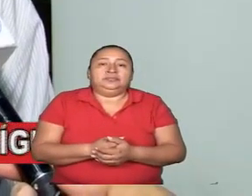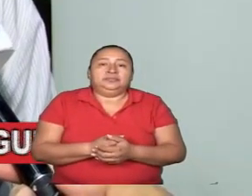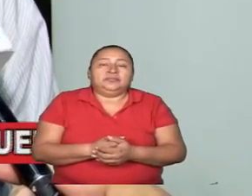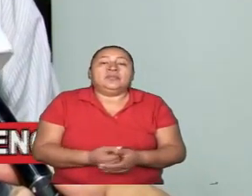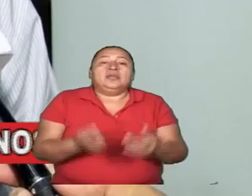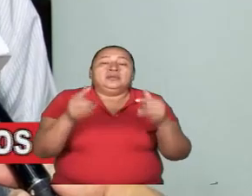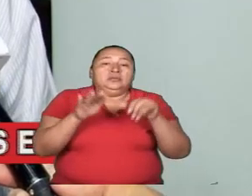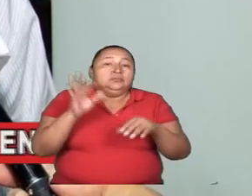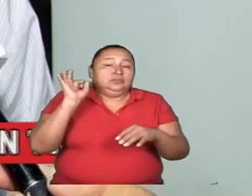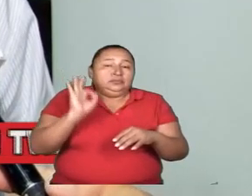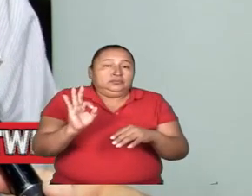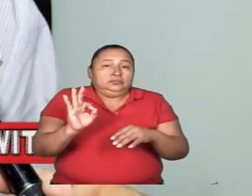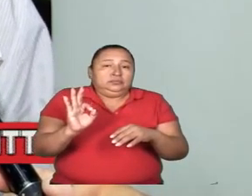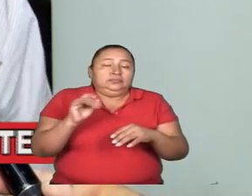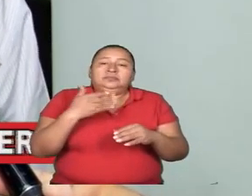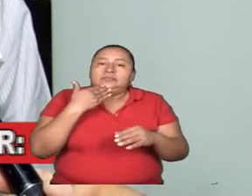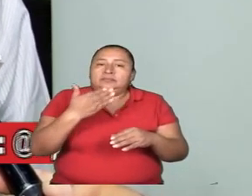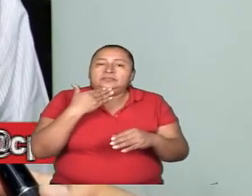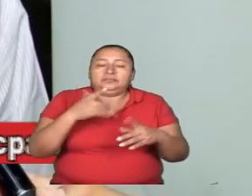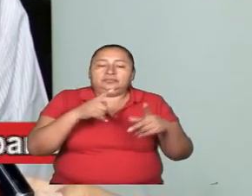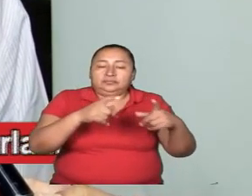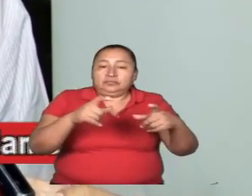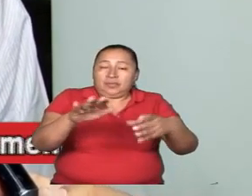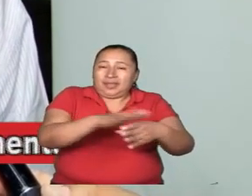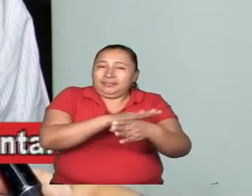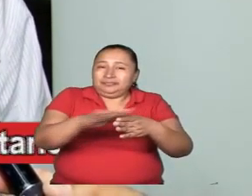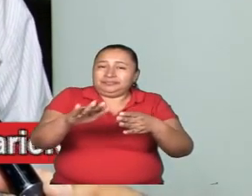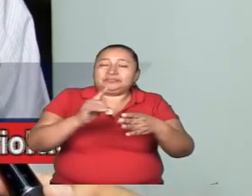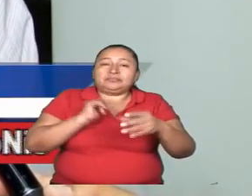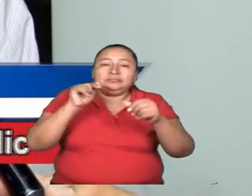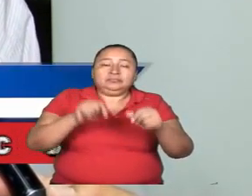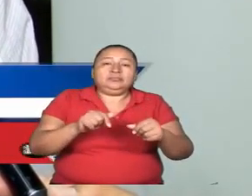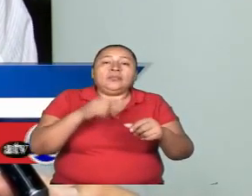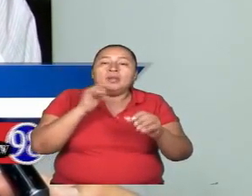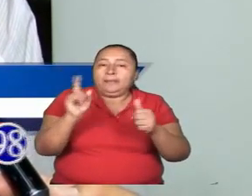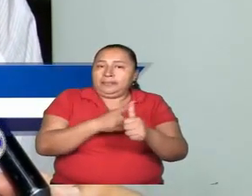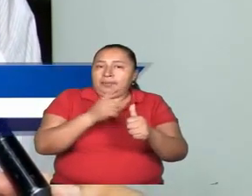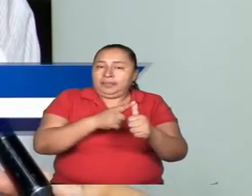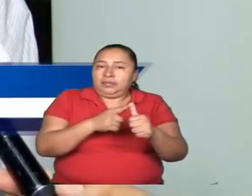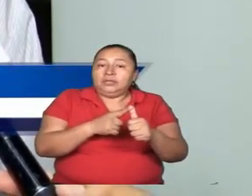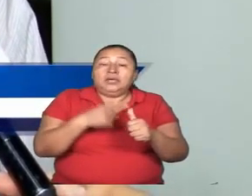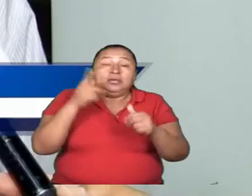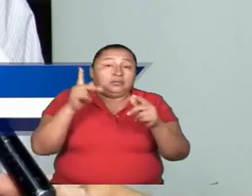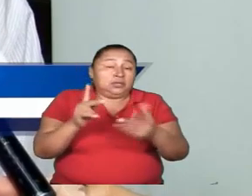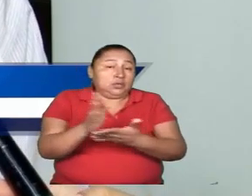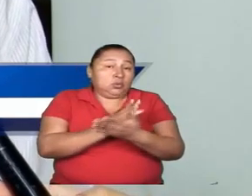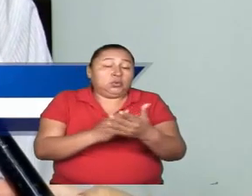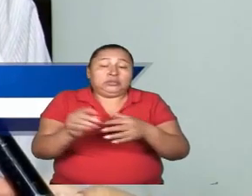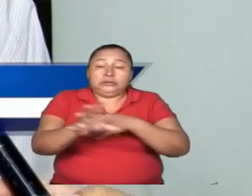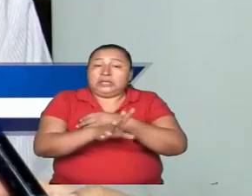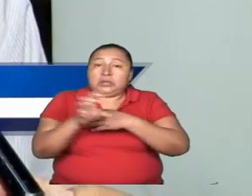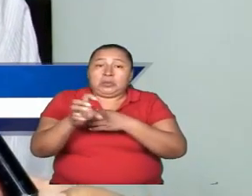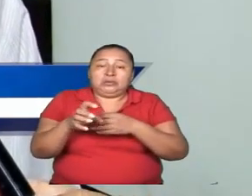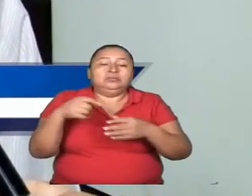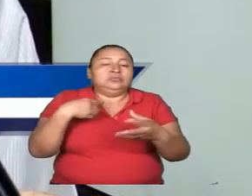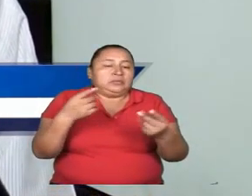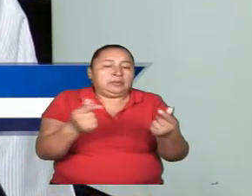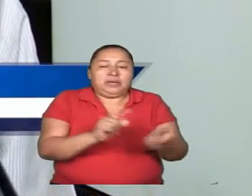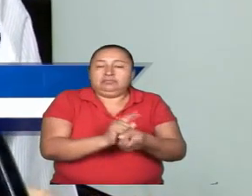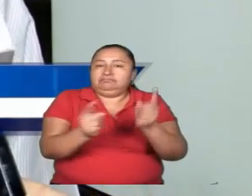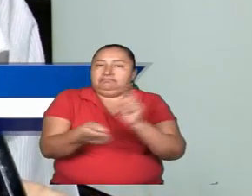Estamos asegurando una buena cantidad de tapaderas para nosotros, en primer lugar, las que se están robando, sustituirlas en el menor